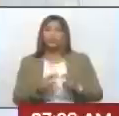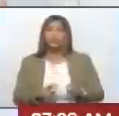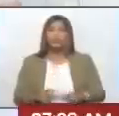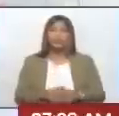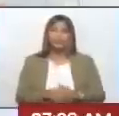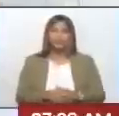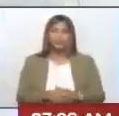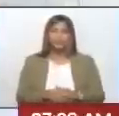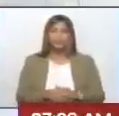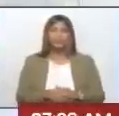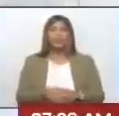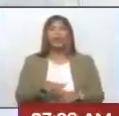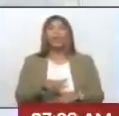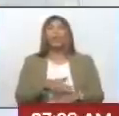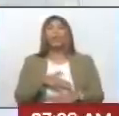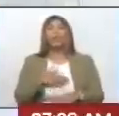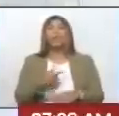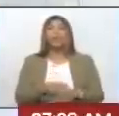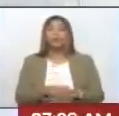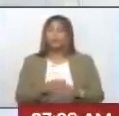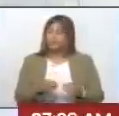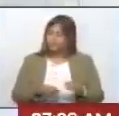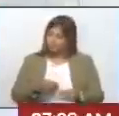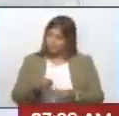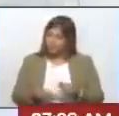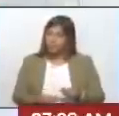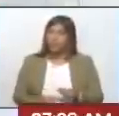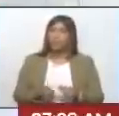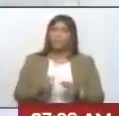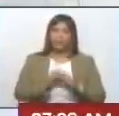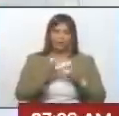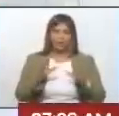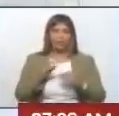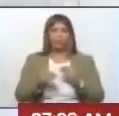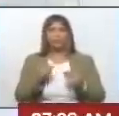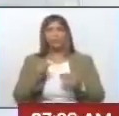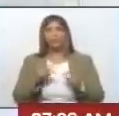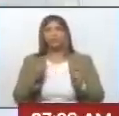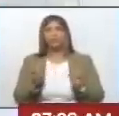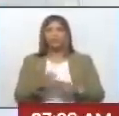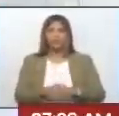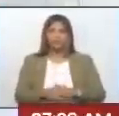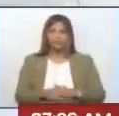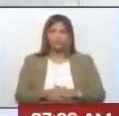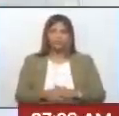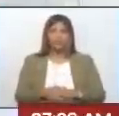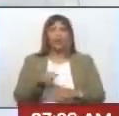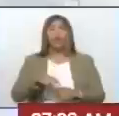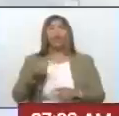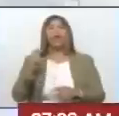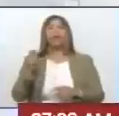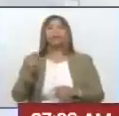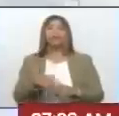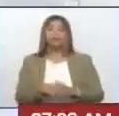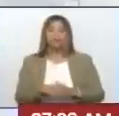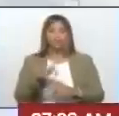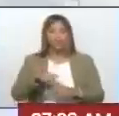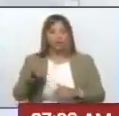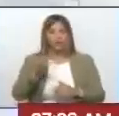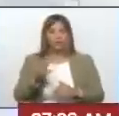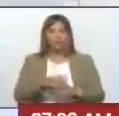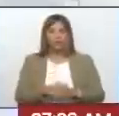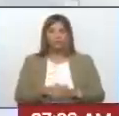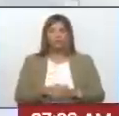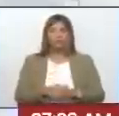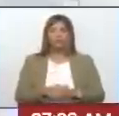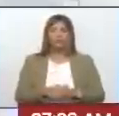investigación, para poder actuar con más precisión en este tema. La Constitución de la República Bolivariana